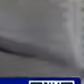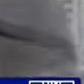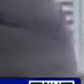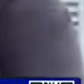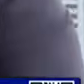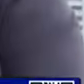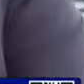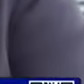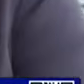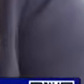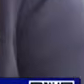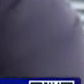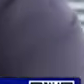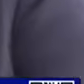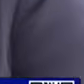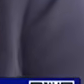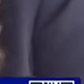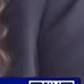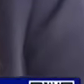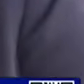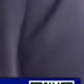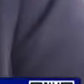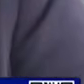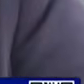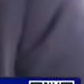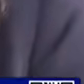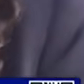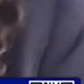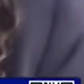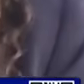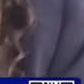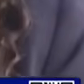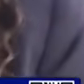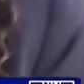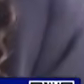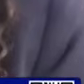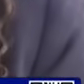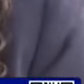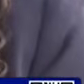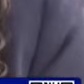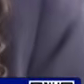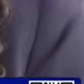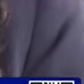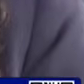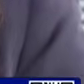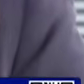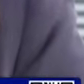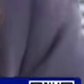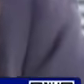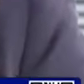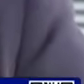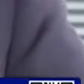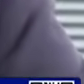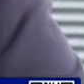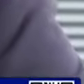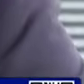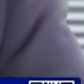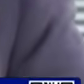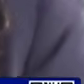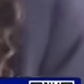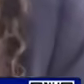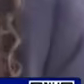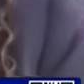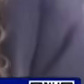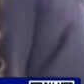Si piensan tener un miembro peludo de la familia, gatito o perrito, no suban a comprar, no compren un